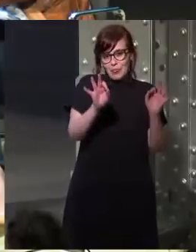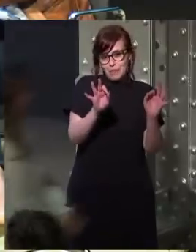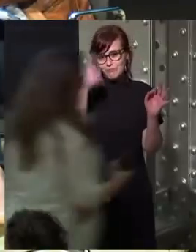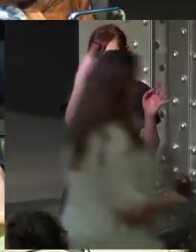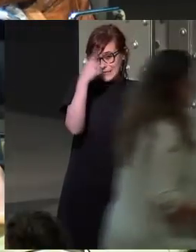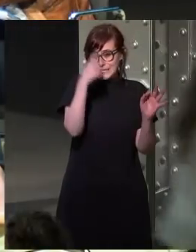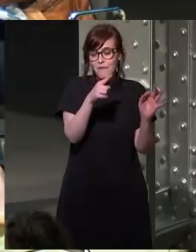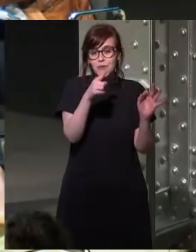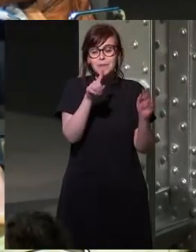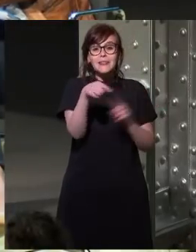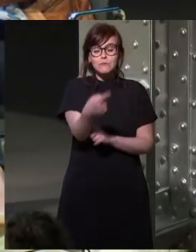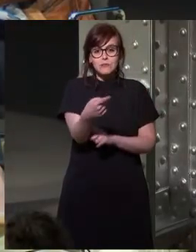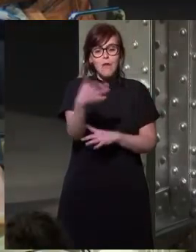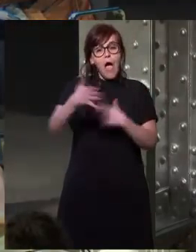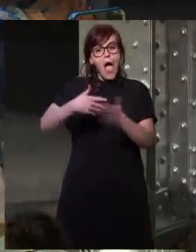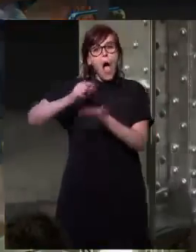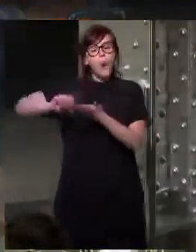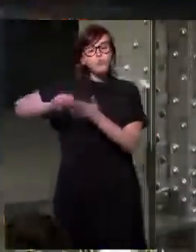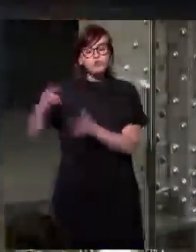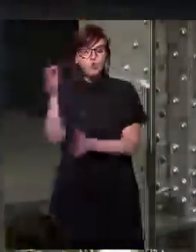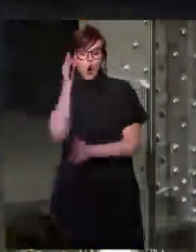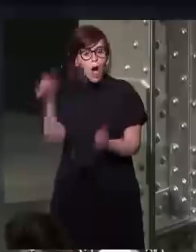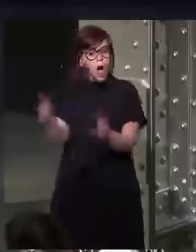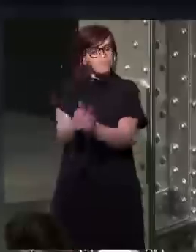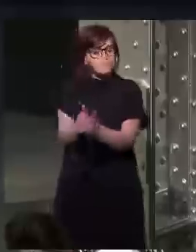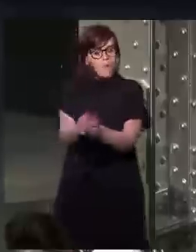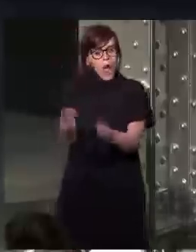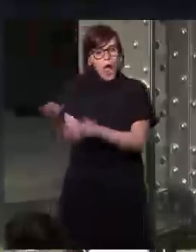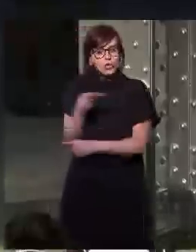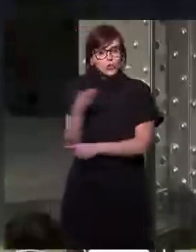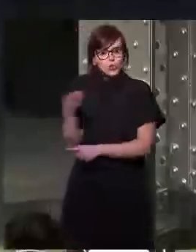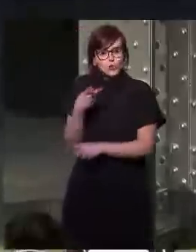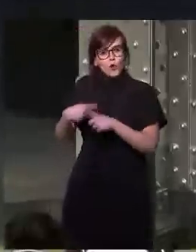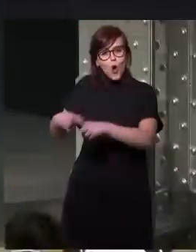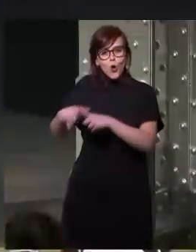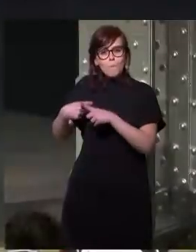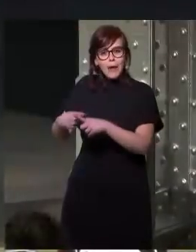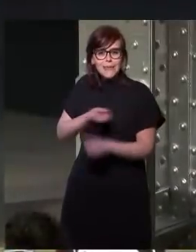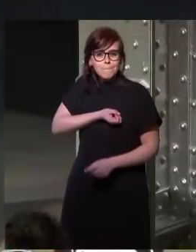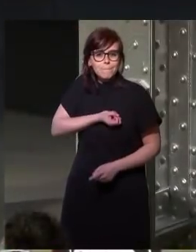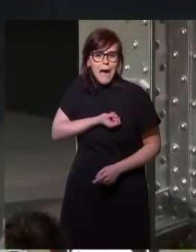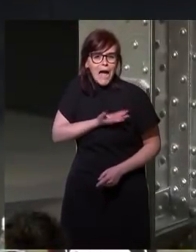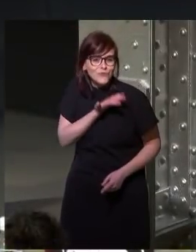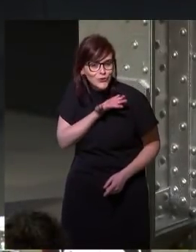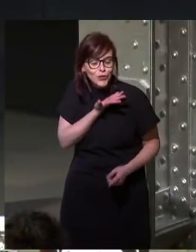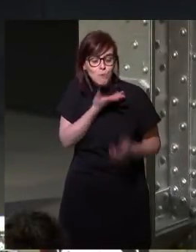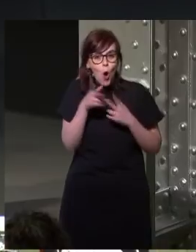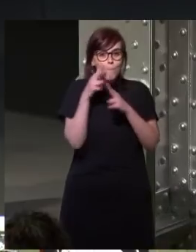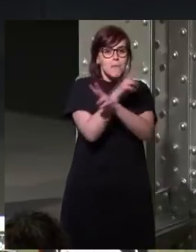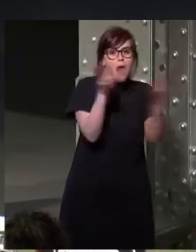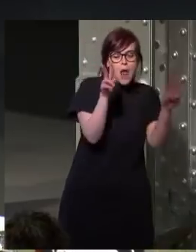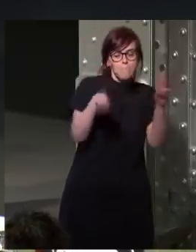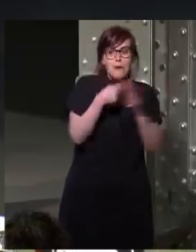¿no? Después con la autora me une, pues, esta pasión, ¿no?, por mirar y por narrar,